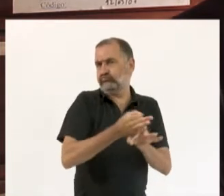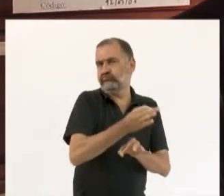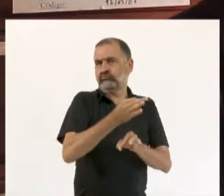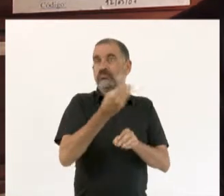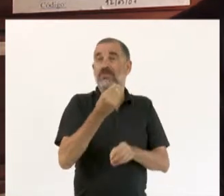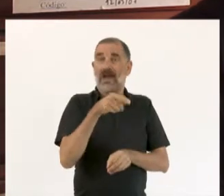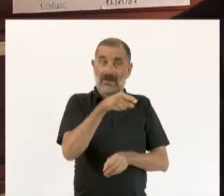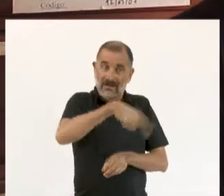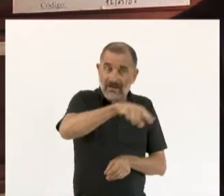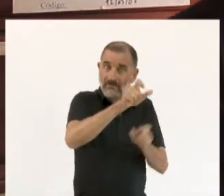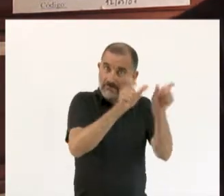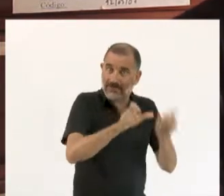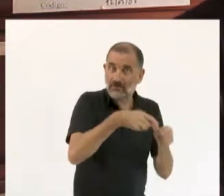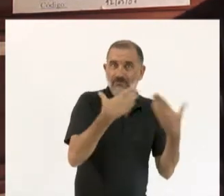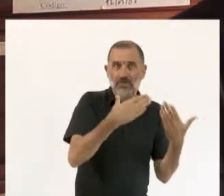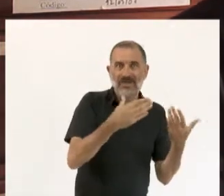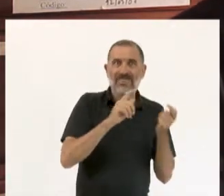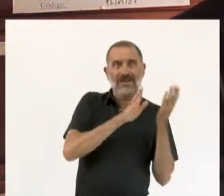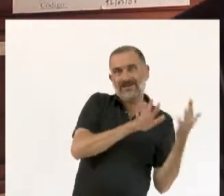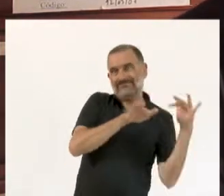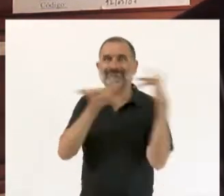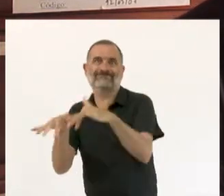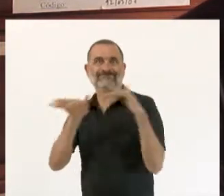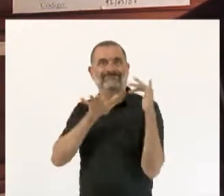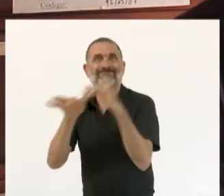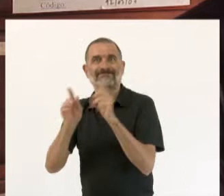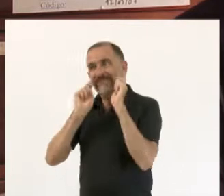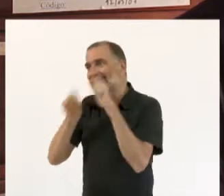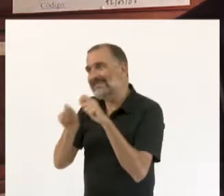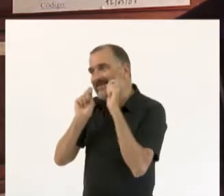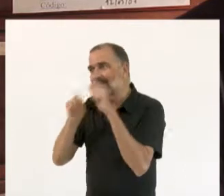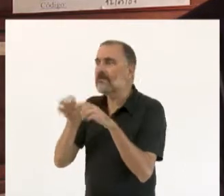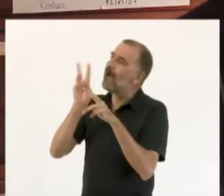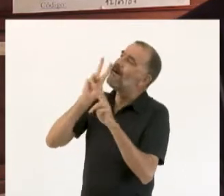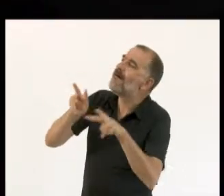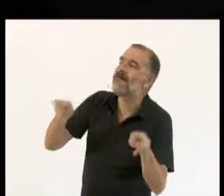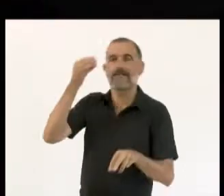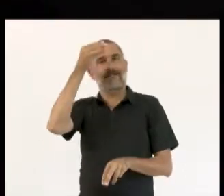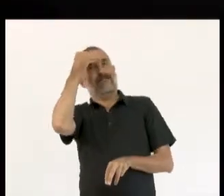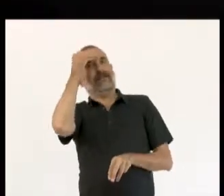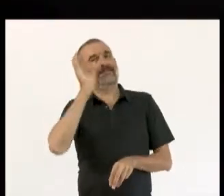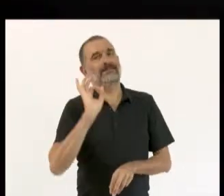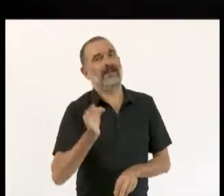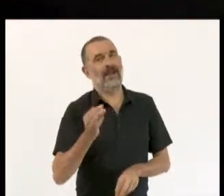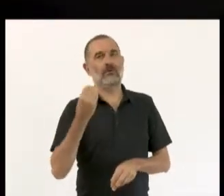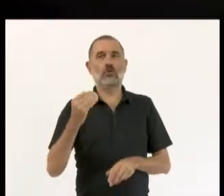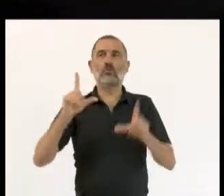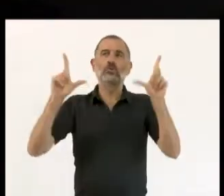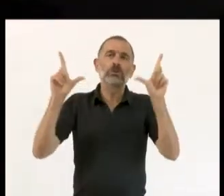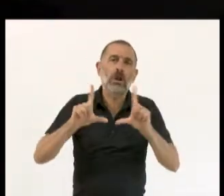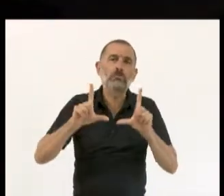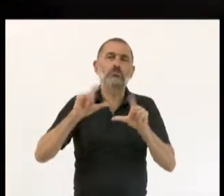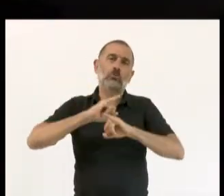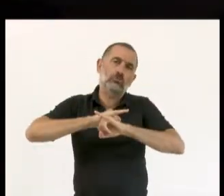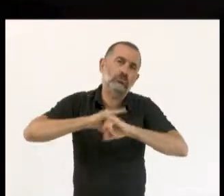para que el visitante siempre se vaya con la información precisa que deviene de este programa. Miramar se desarrolló a la vera de la